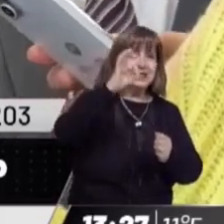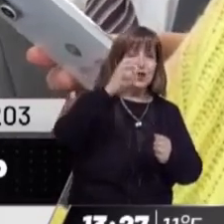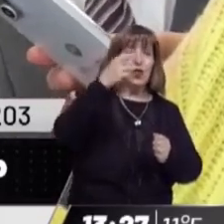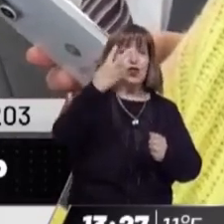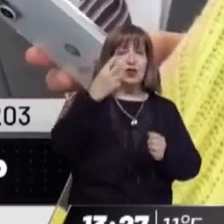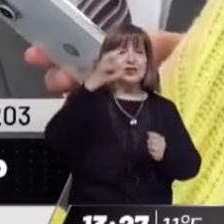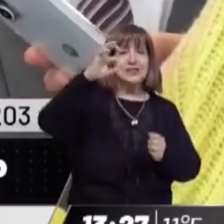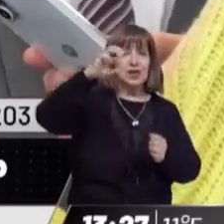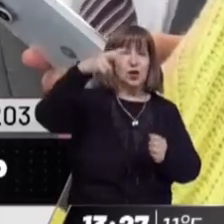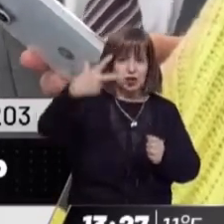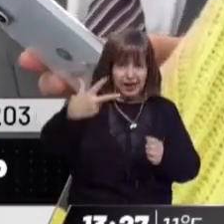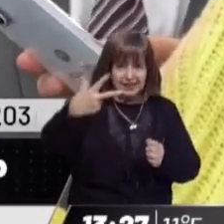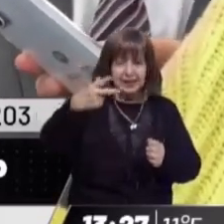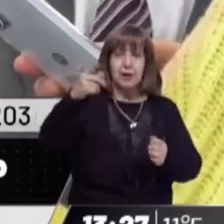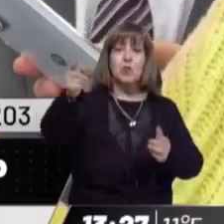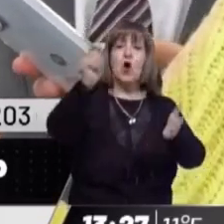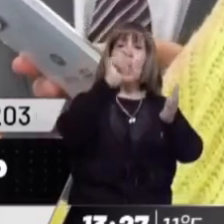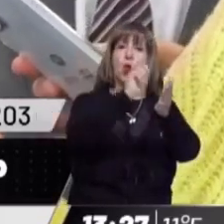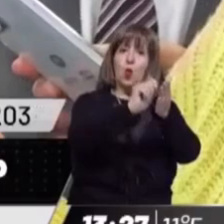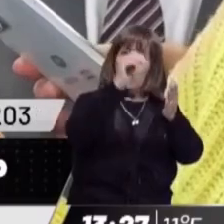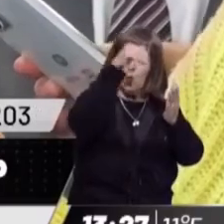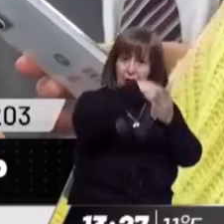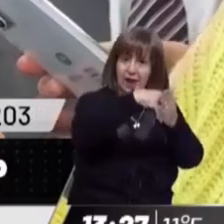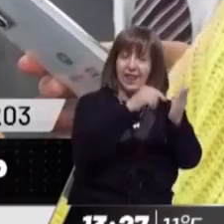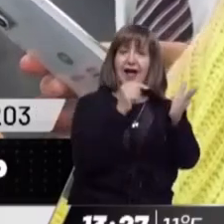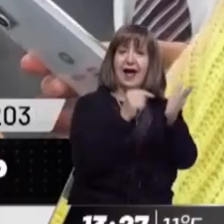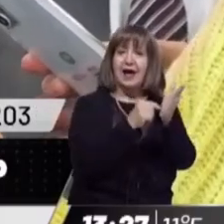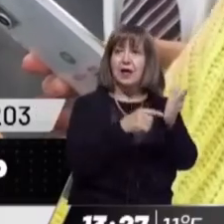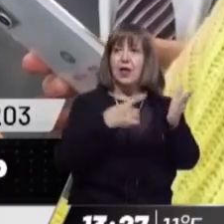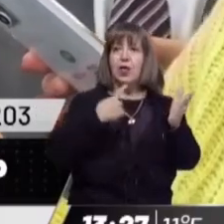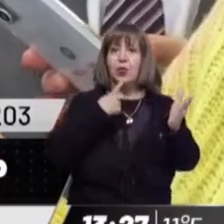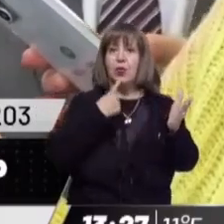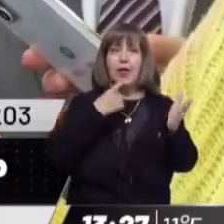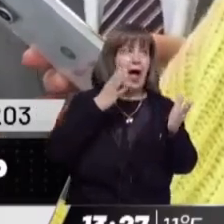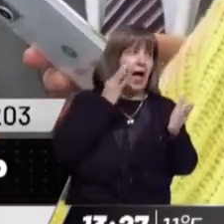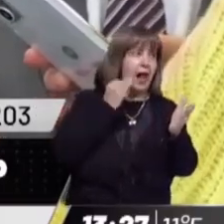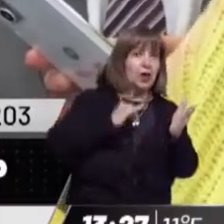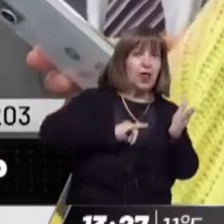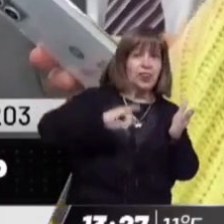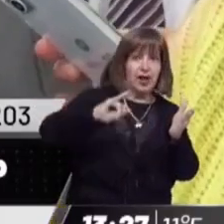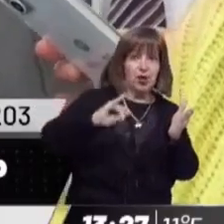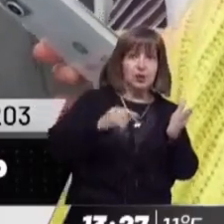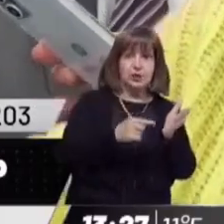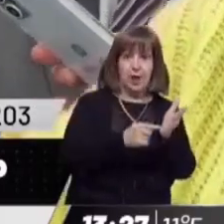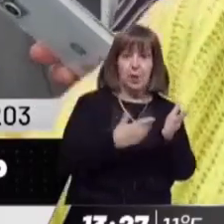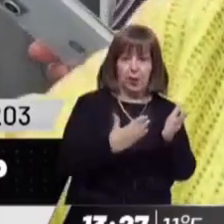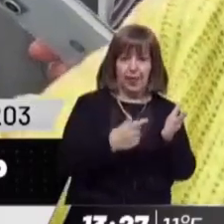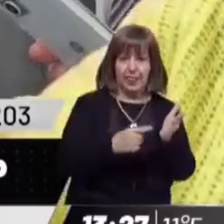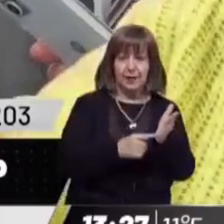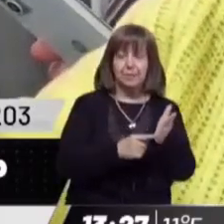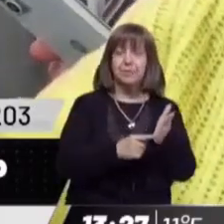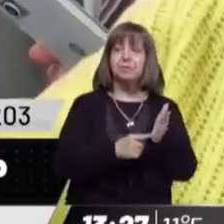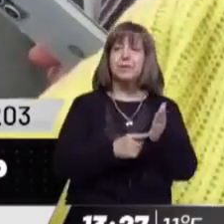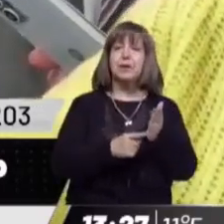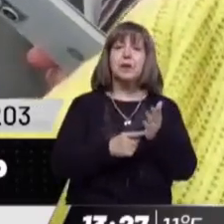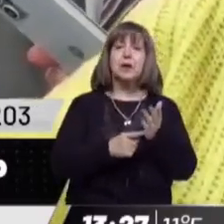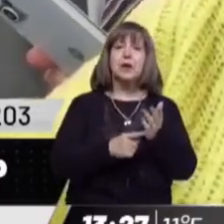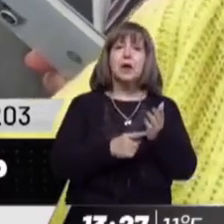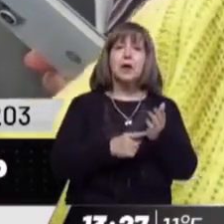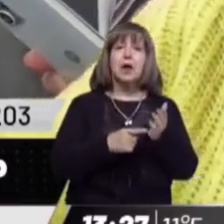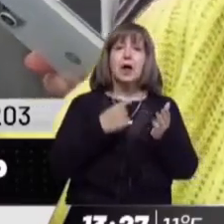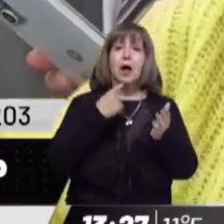2615-790203, y que lo tengan en sus teléfonos guardados para cualquier emergencia en caso de que tengan que erradicar una denuncia. ¿Solo texto, no